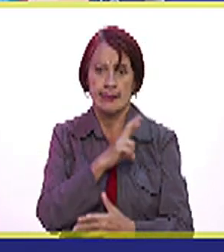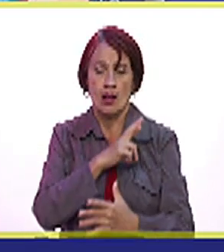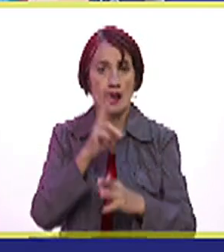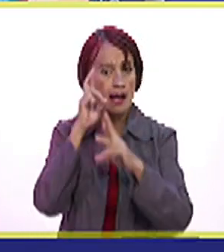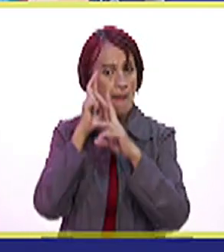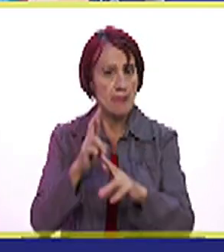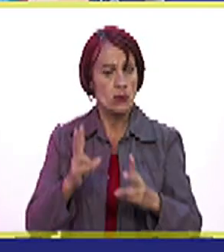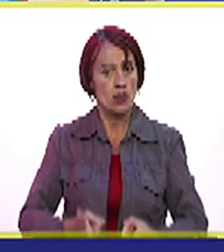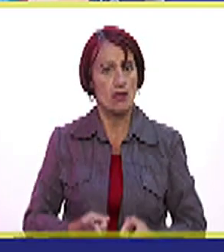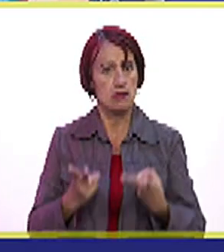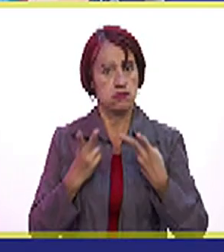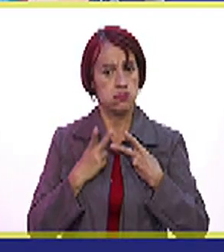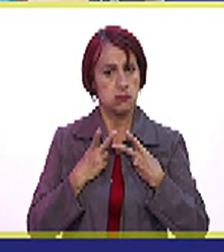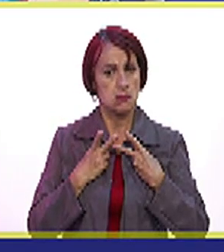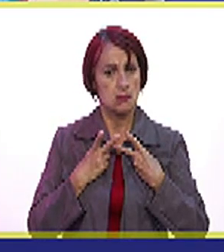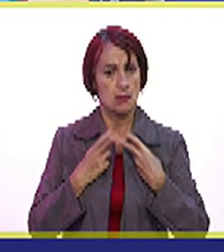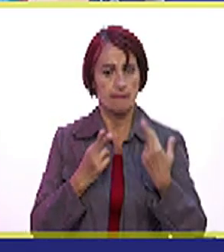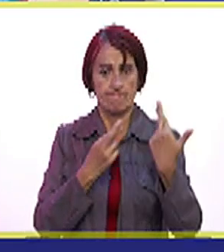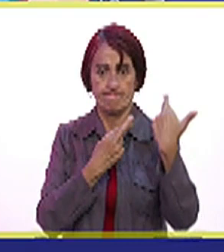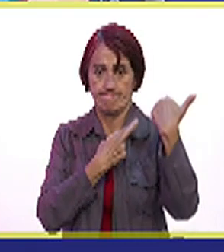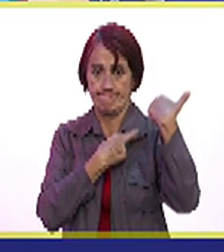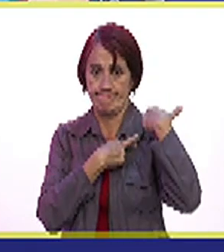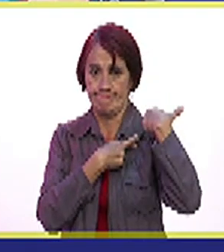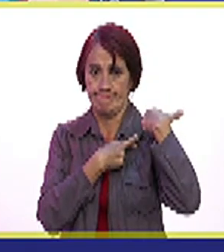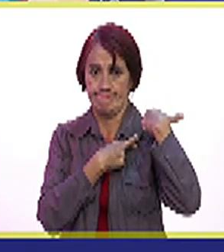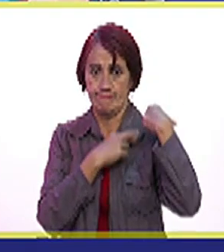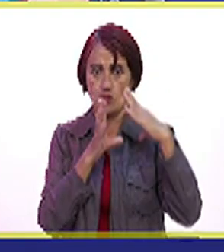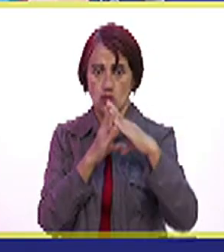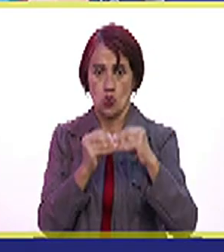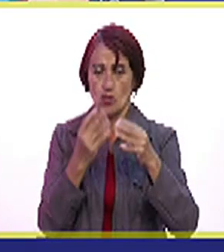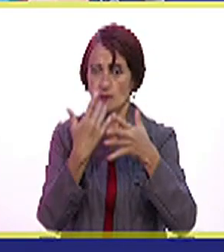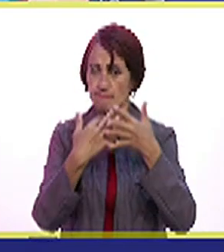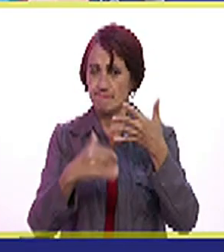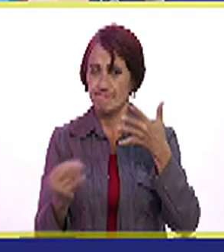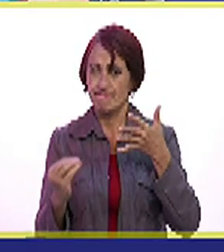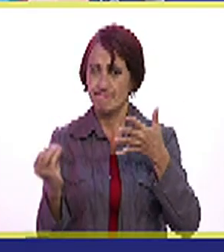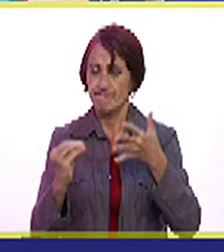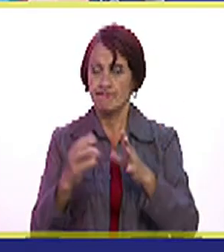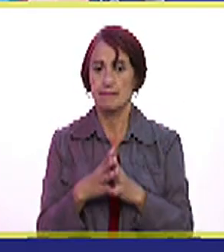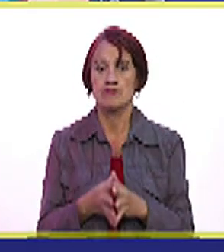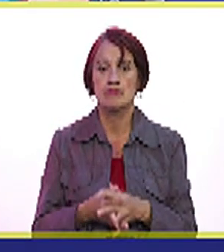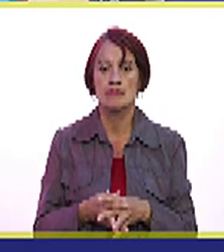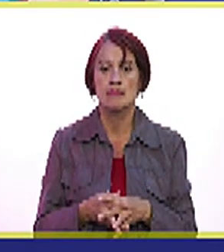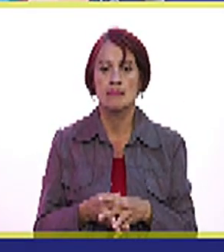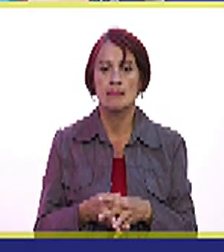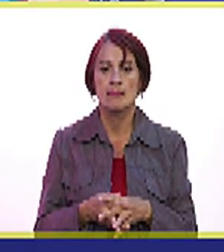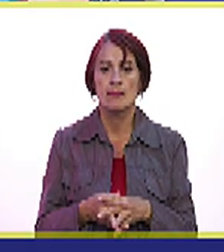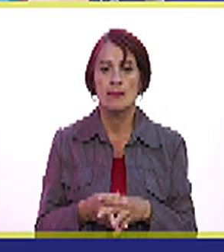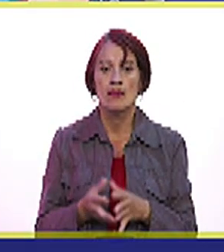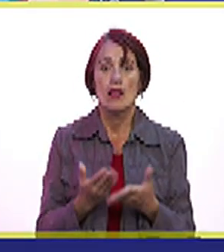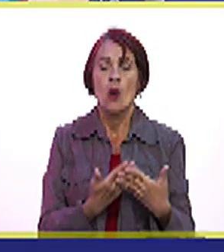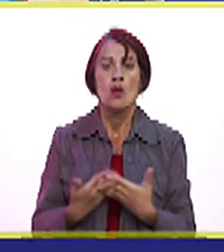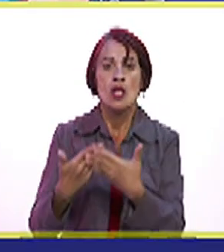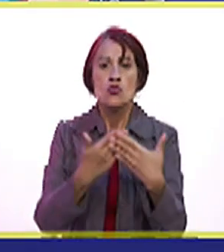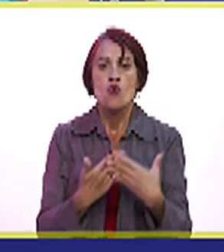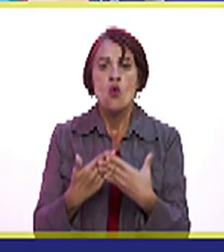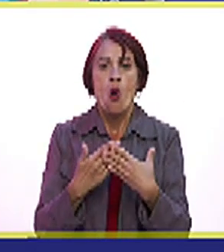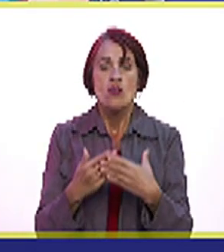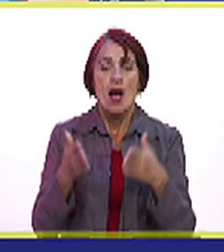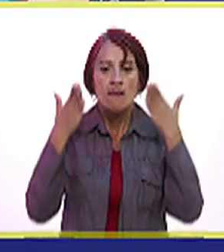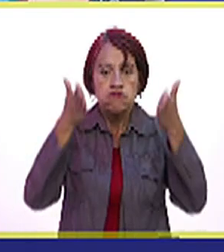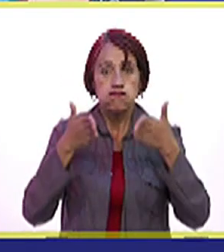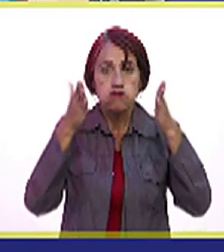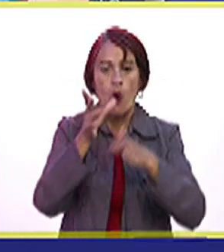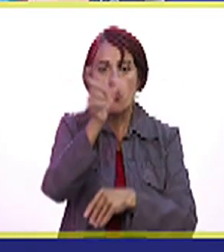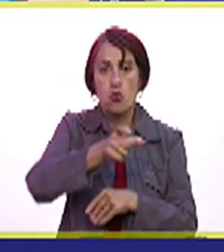vida, corresponsabilidad, biodiversidad, cooperación, entre muchos otros. Esto contribuye a una formación ciudadana